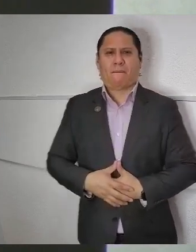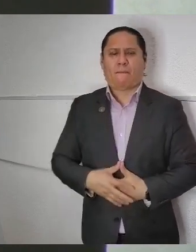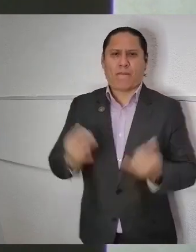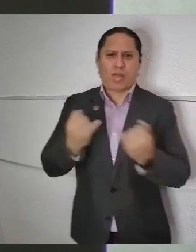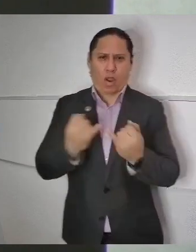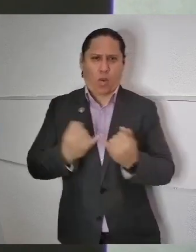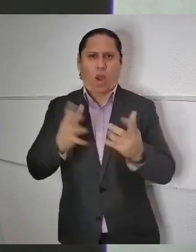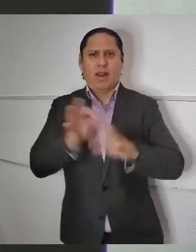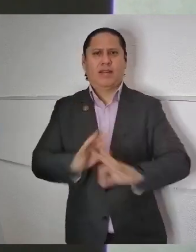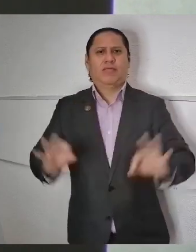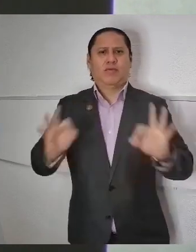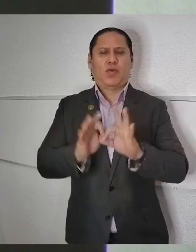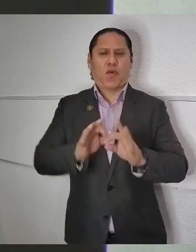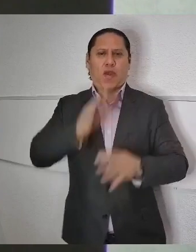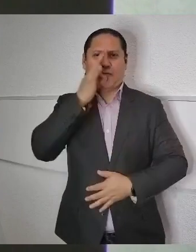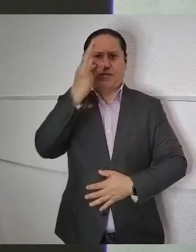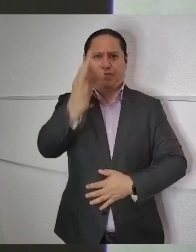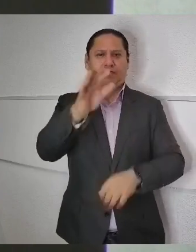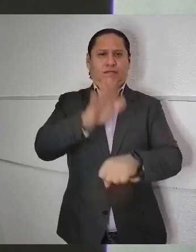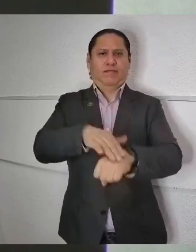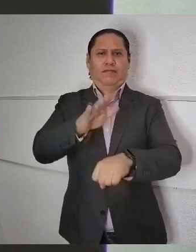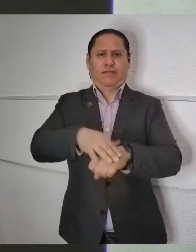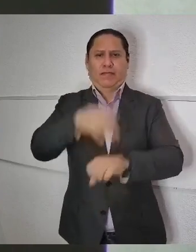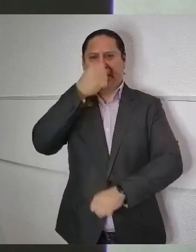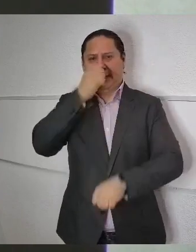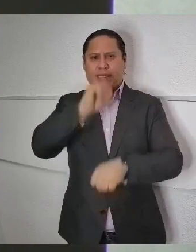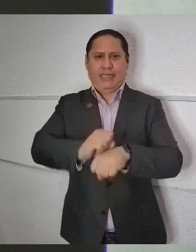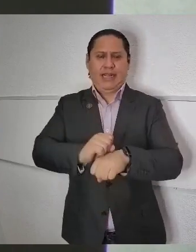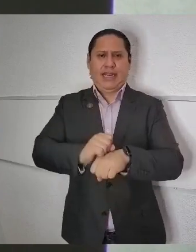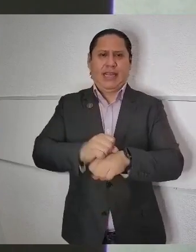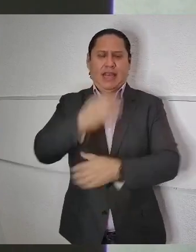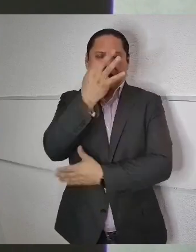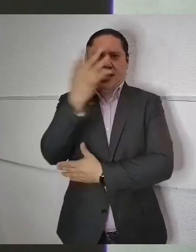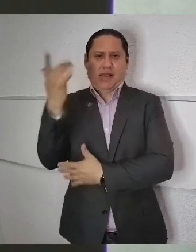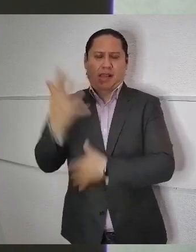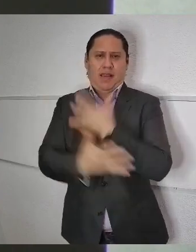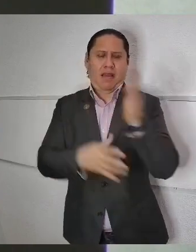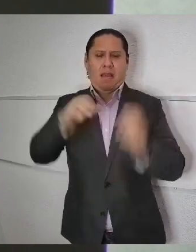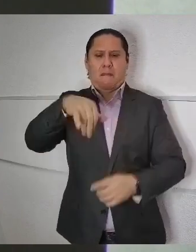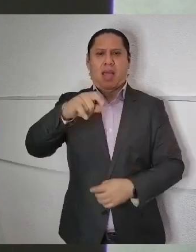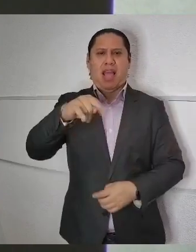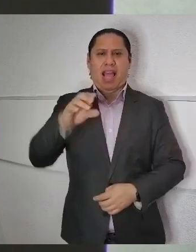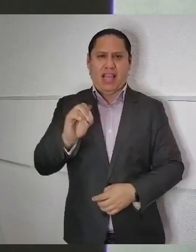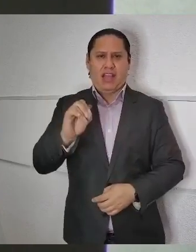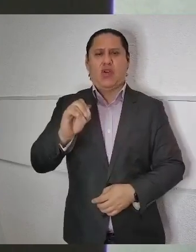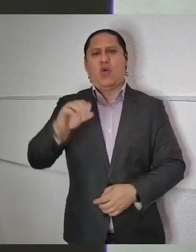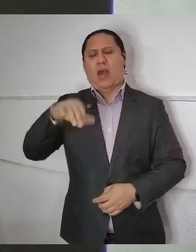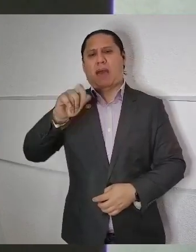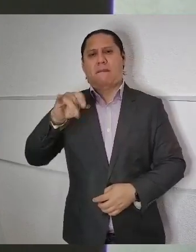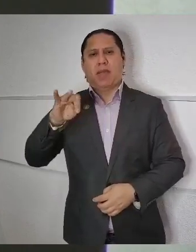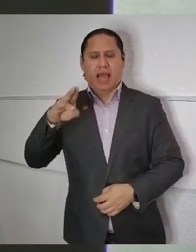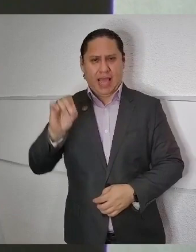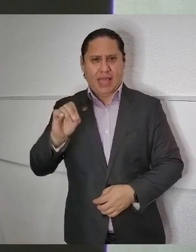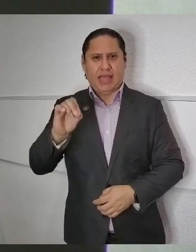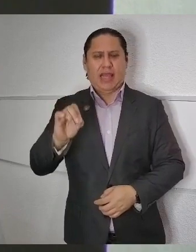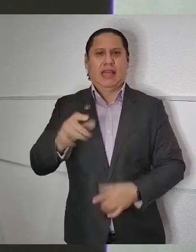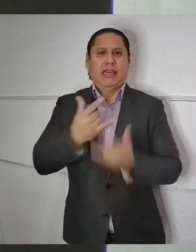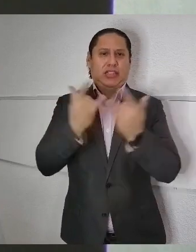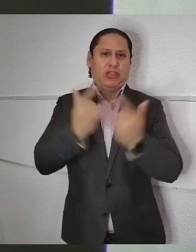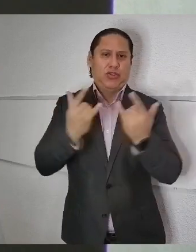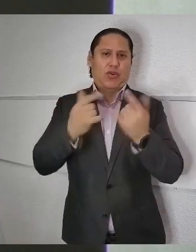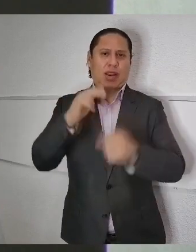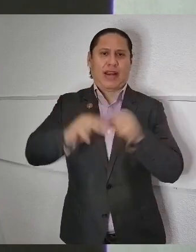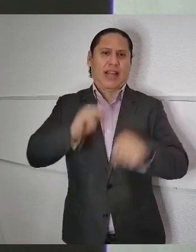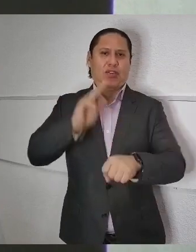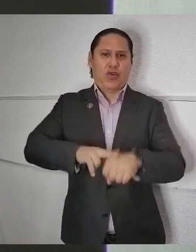también es importante hacer el llamado a la Secretaría del Medio Ambiente e Historia Natural y a la Secretaría de